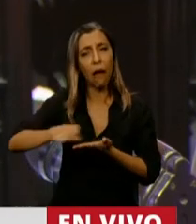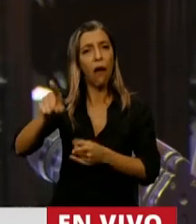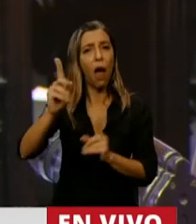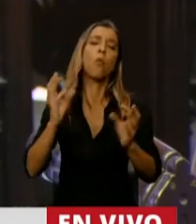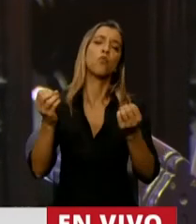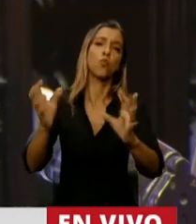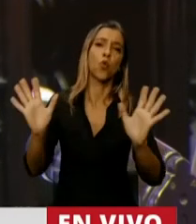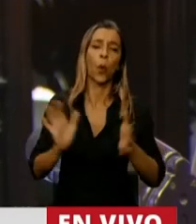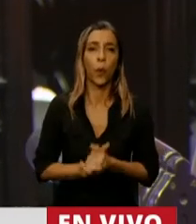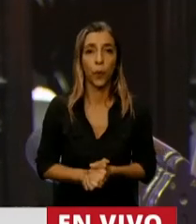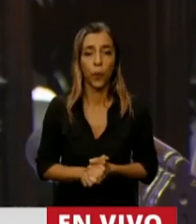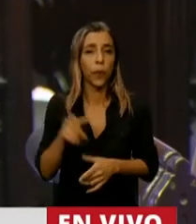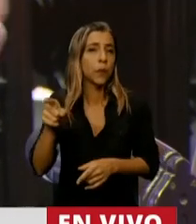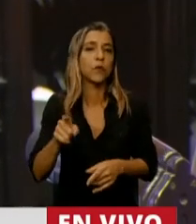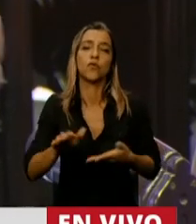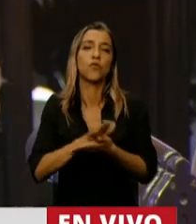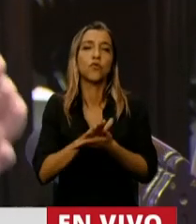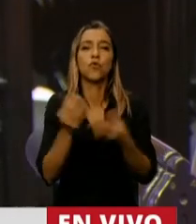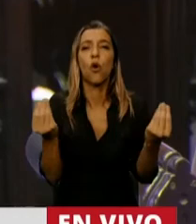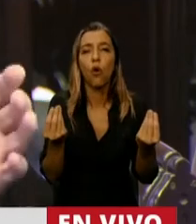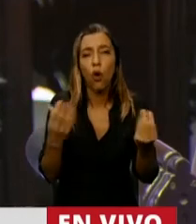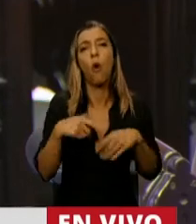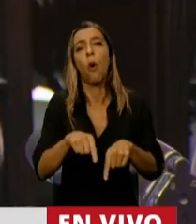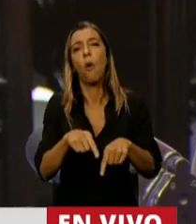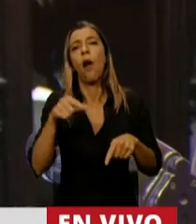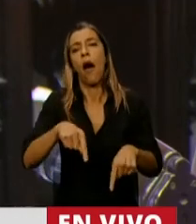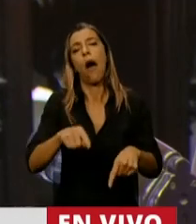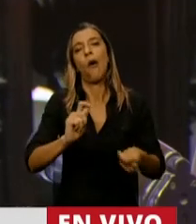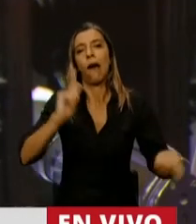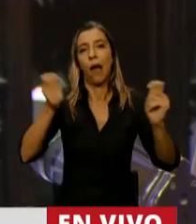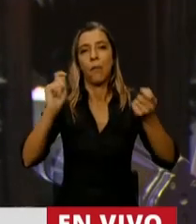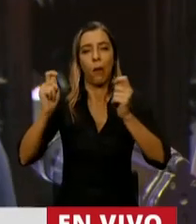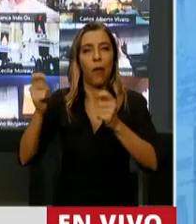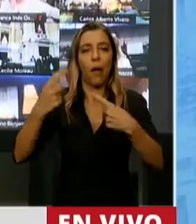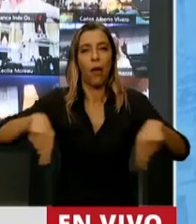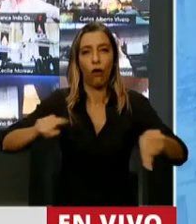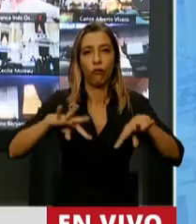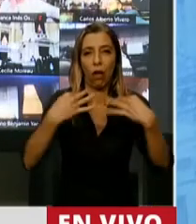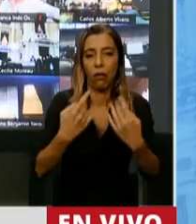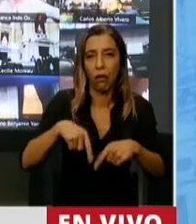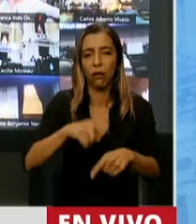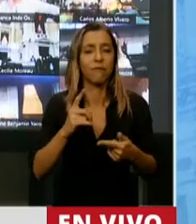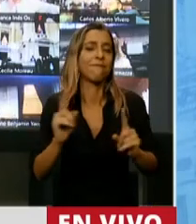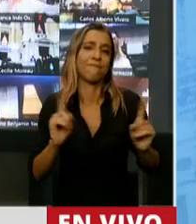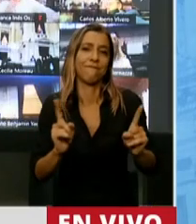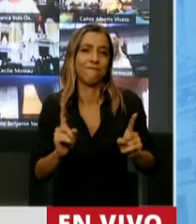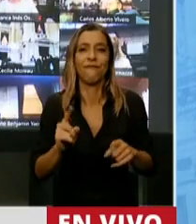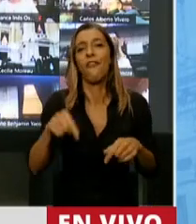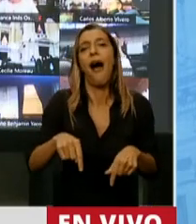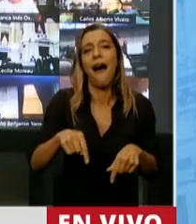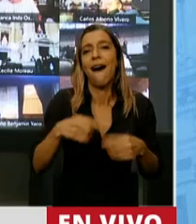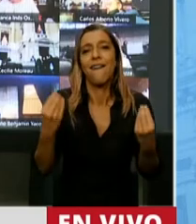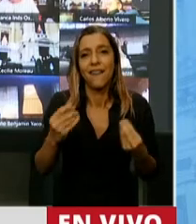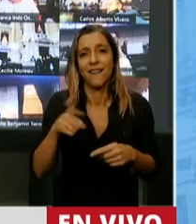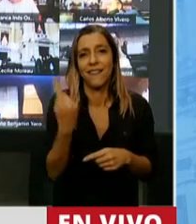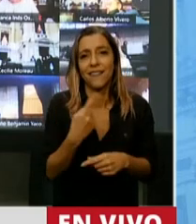soluciona esto con cambios de gabinete, es seguir jugando con la pelota desinflada. Lo que hay que hacer es cambiar la